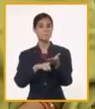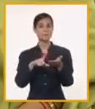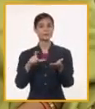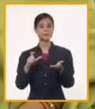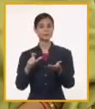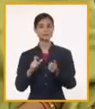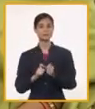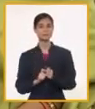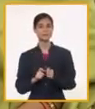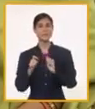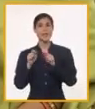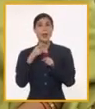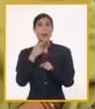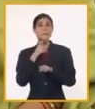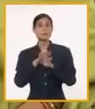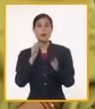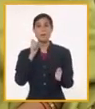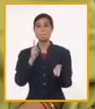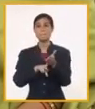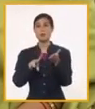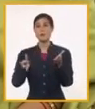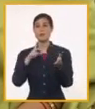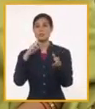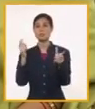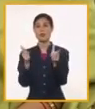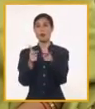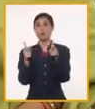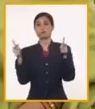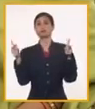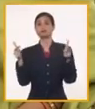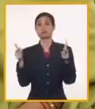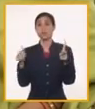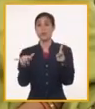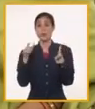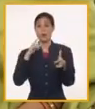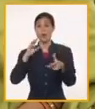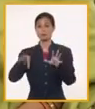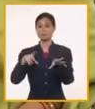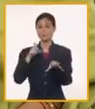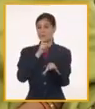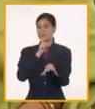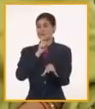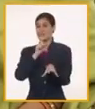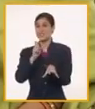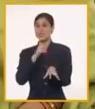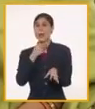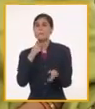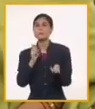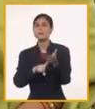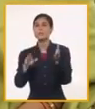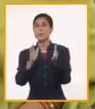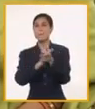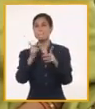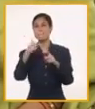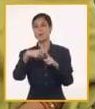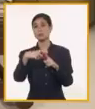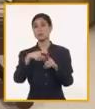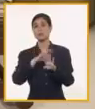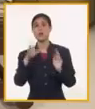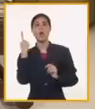una provincia grande, compleja, en años muy complejos, estoy hablando de Matanzas, en los años